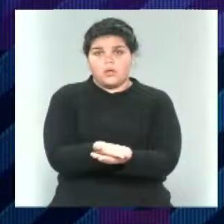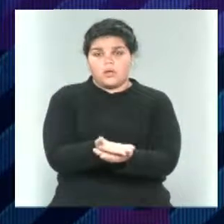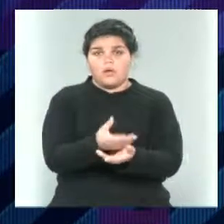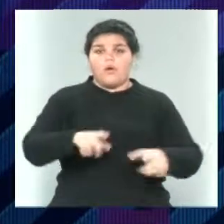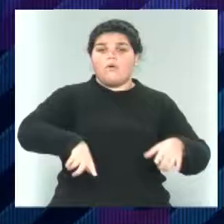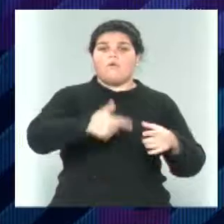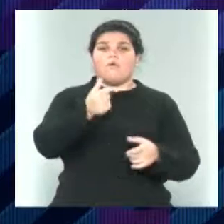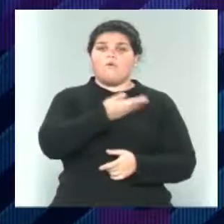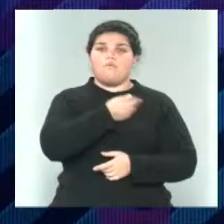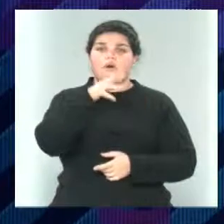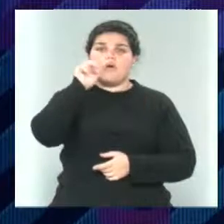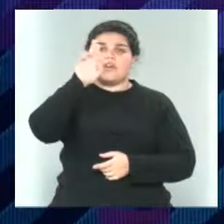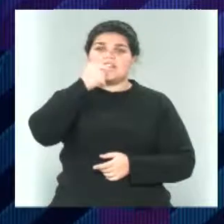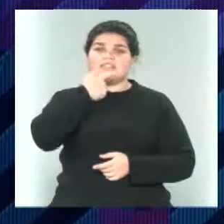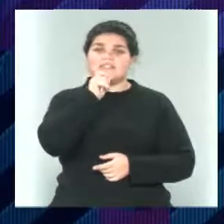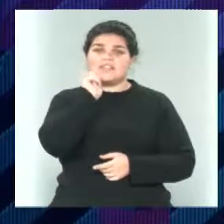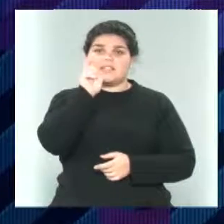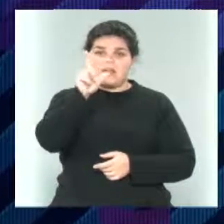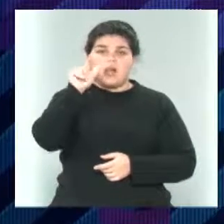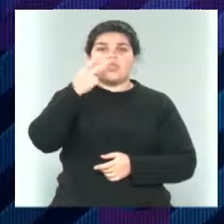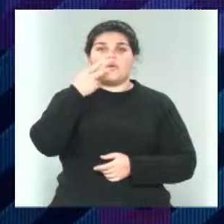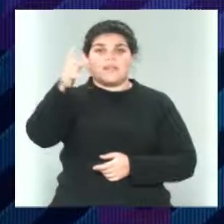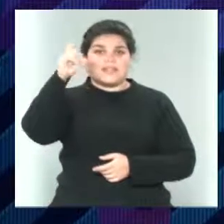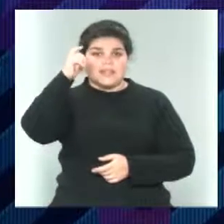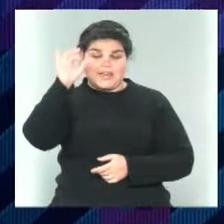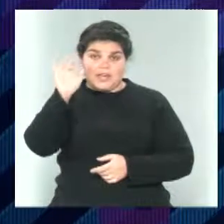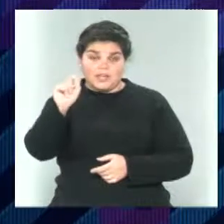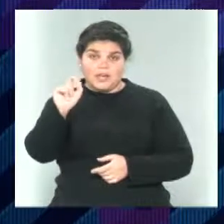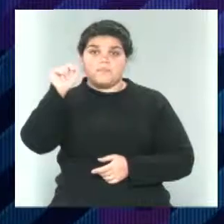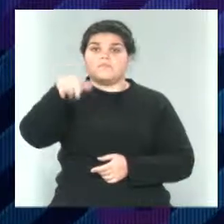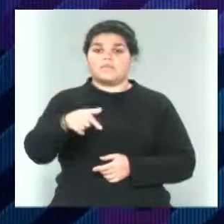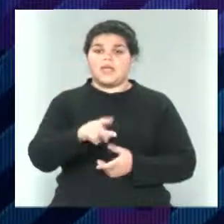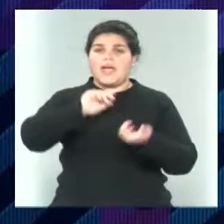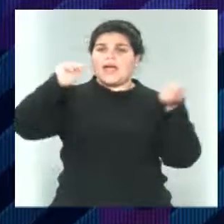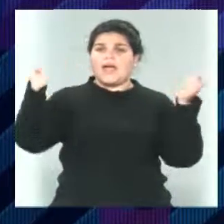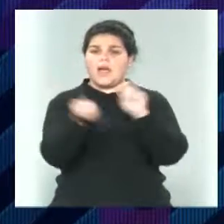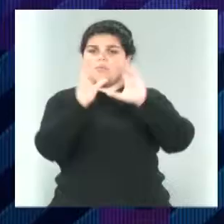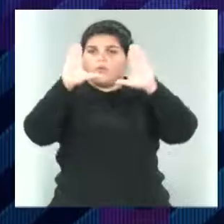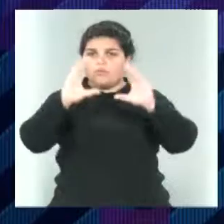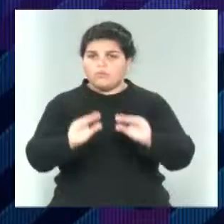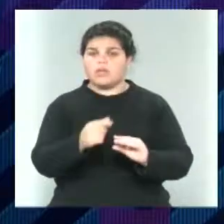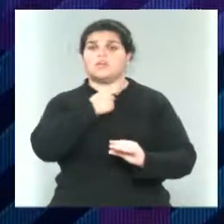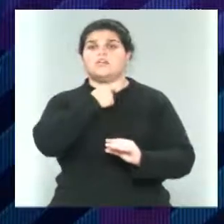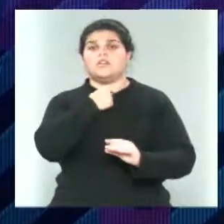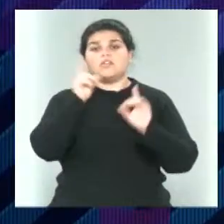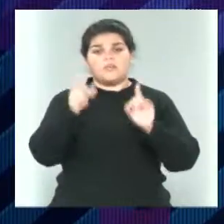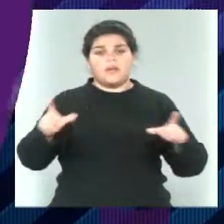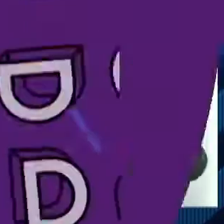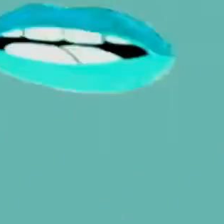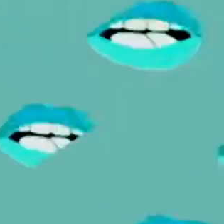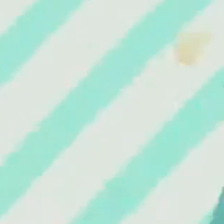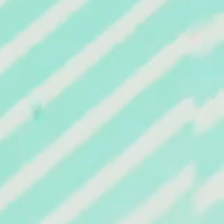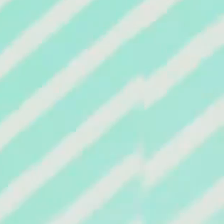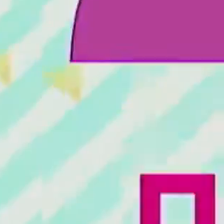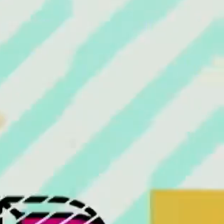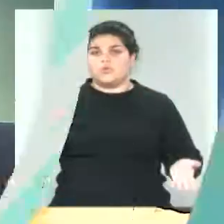Forestar 2030, una plataforma que busca mitigar el impacto del cambio climático y promover la industria forestal